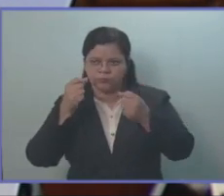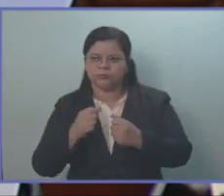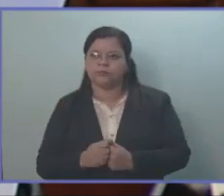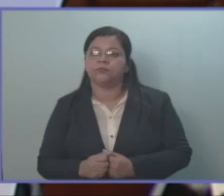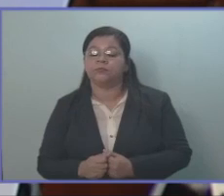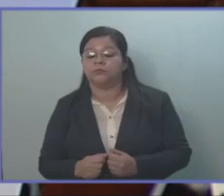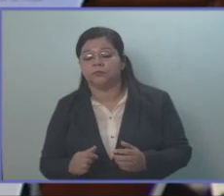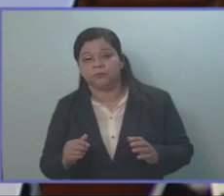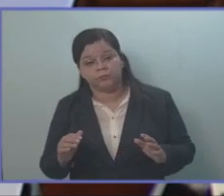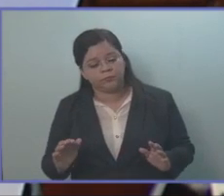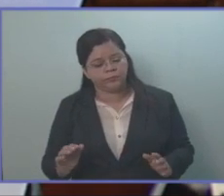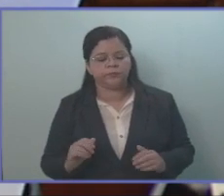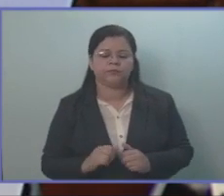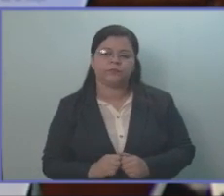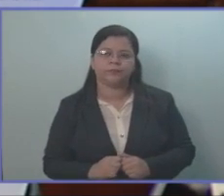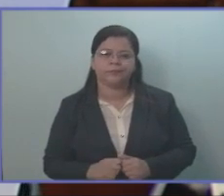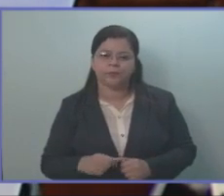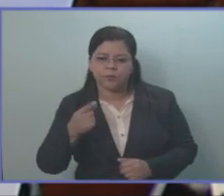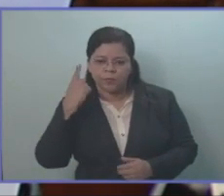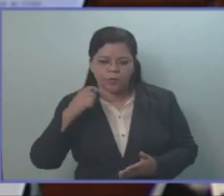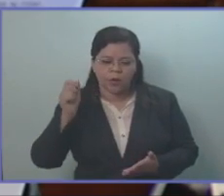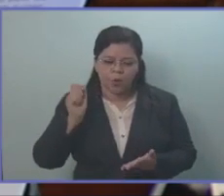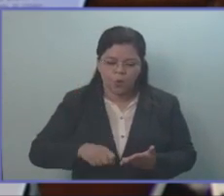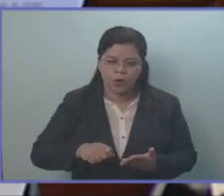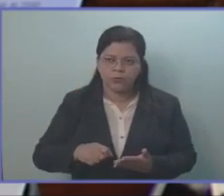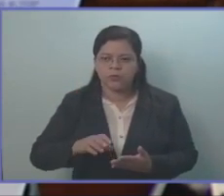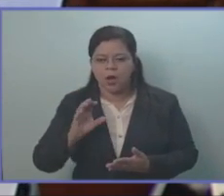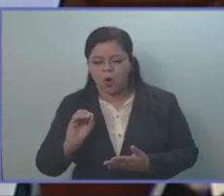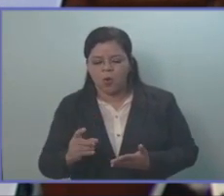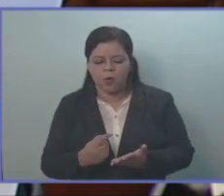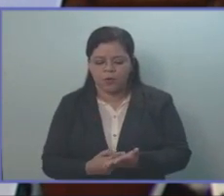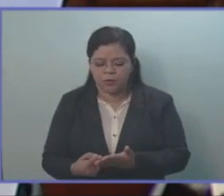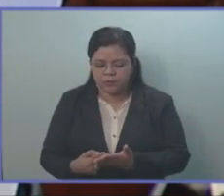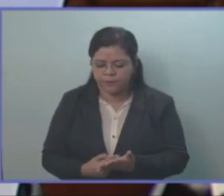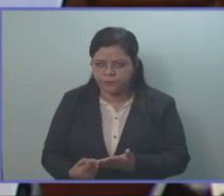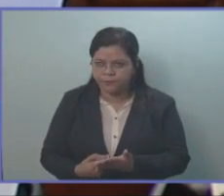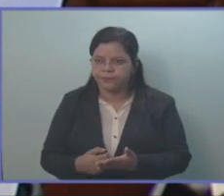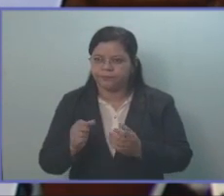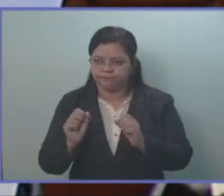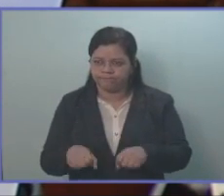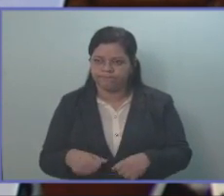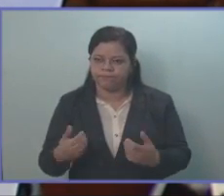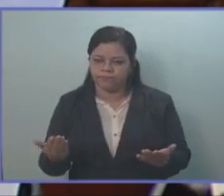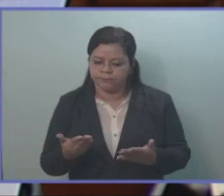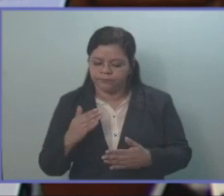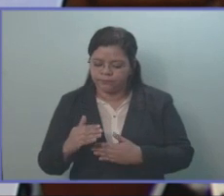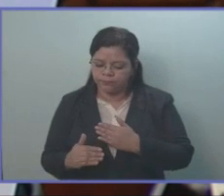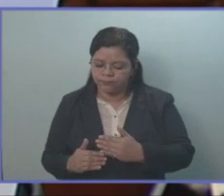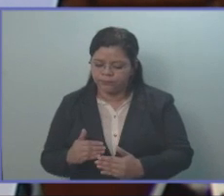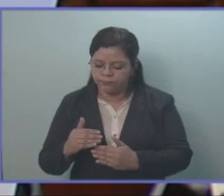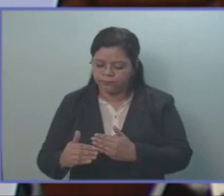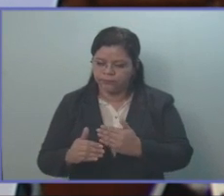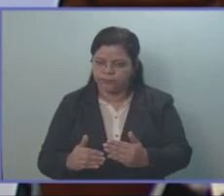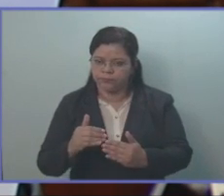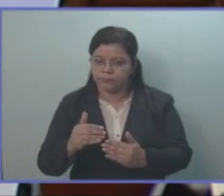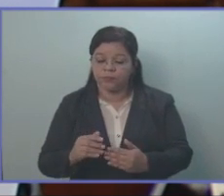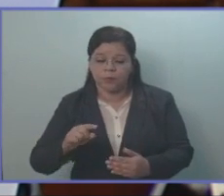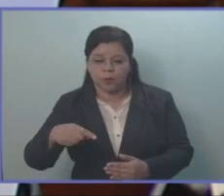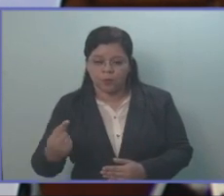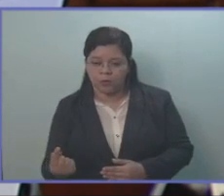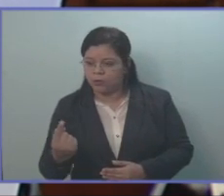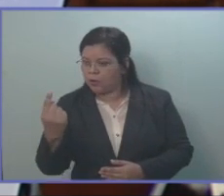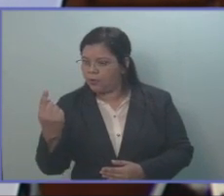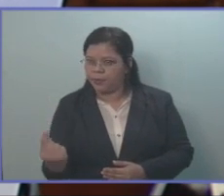En todo caso, el juez o tribunal competente podrá llevar a cabo la diligencia sin los privados de